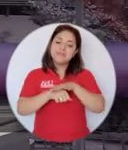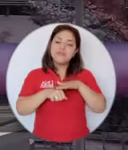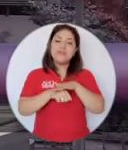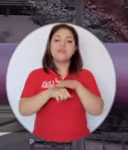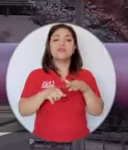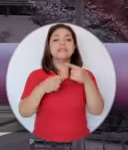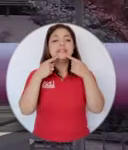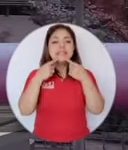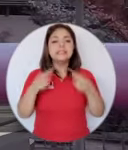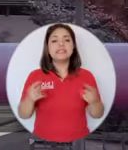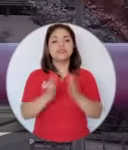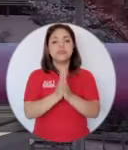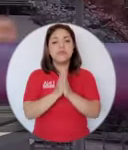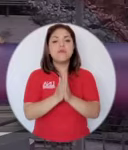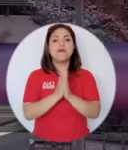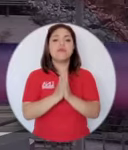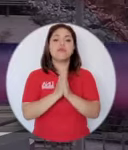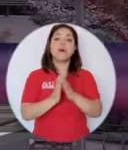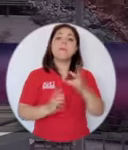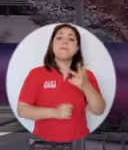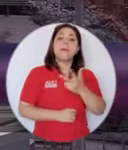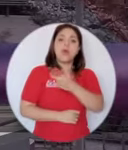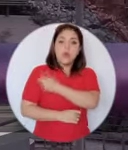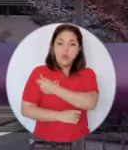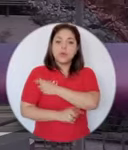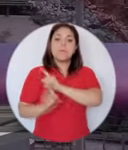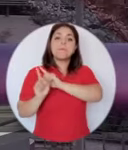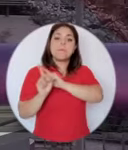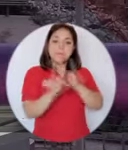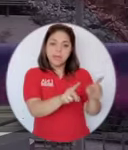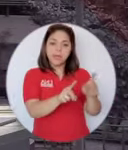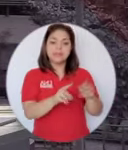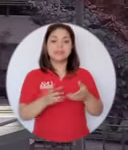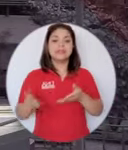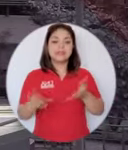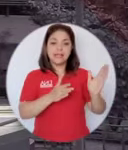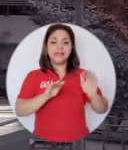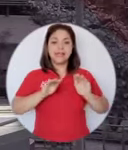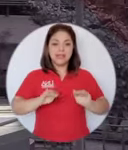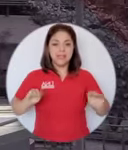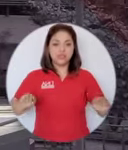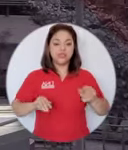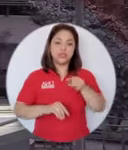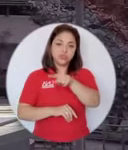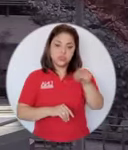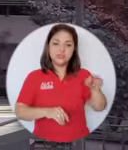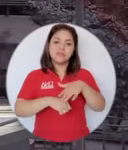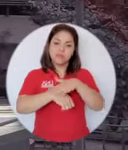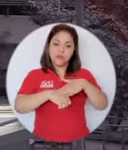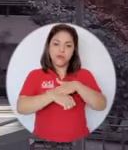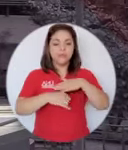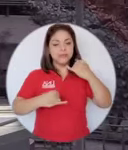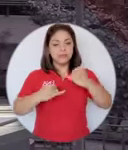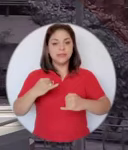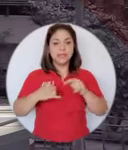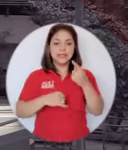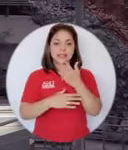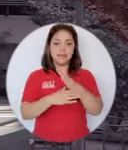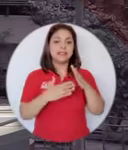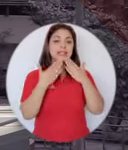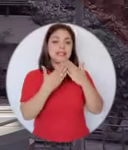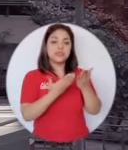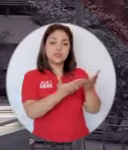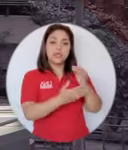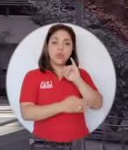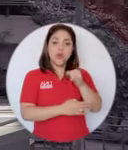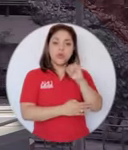vacunen otra vez, porque lo hemos dicho hasta la saciedad, y ahora que lleve a sus niños y niñas a vacunar también, por favor, vamos a finalizar este primer bloque.